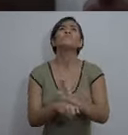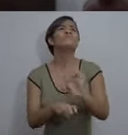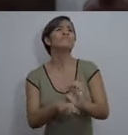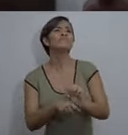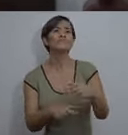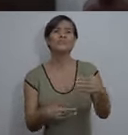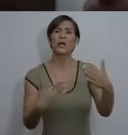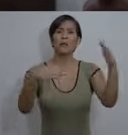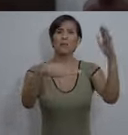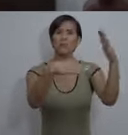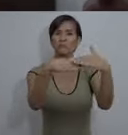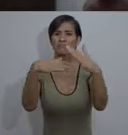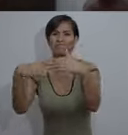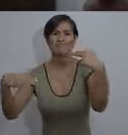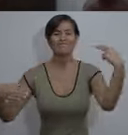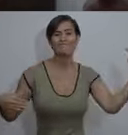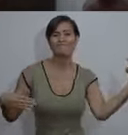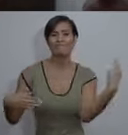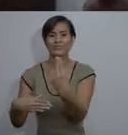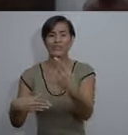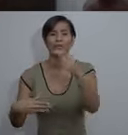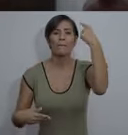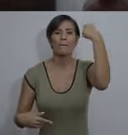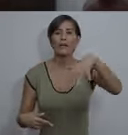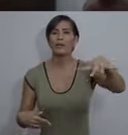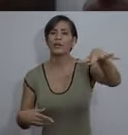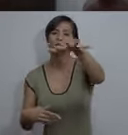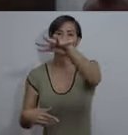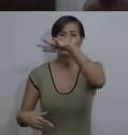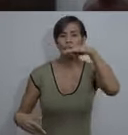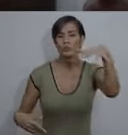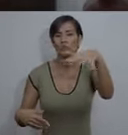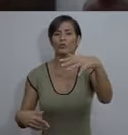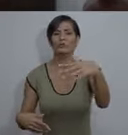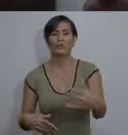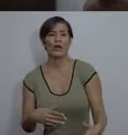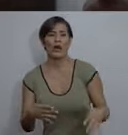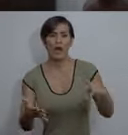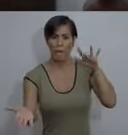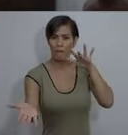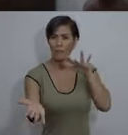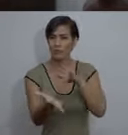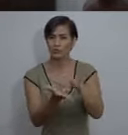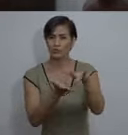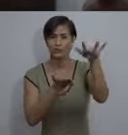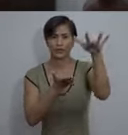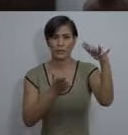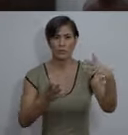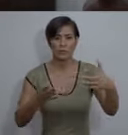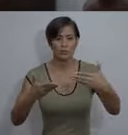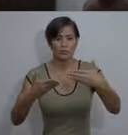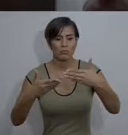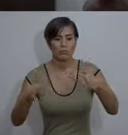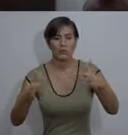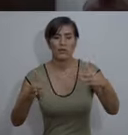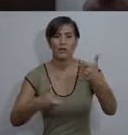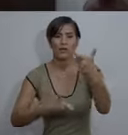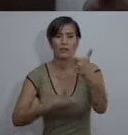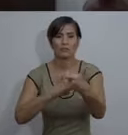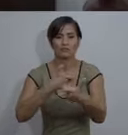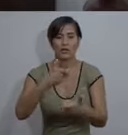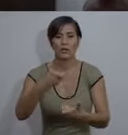este es un llamado urgente para que todas y todos contribuyamos a que la reapertura económica gradual